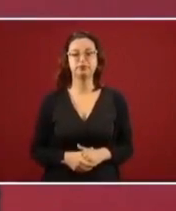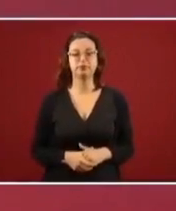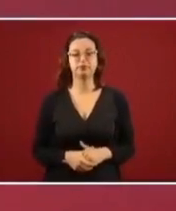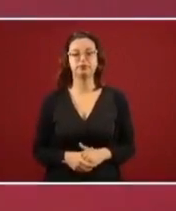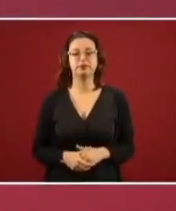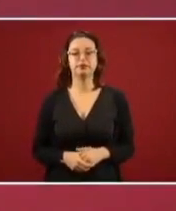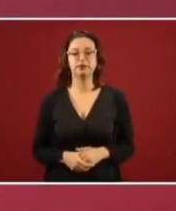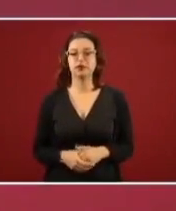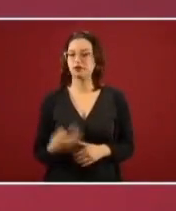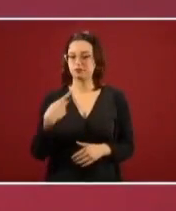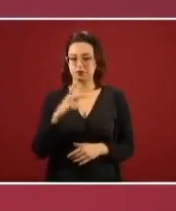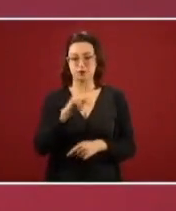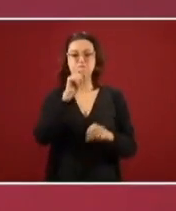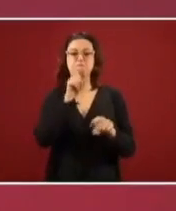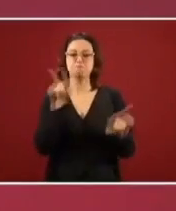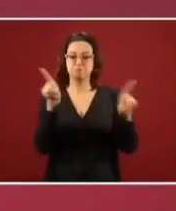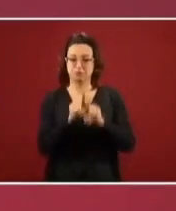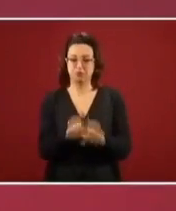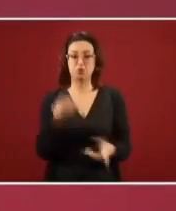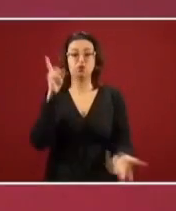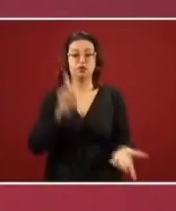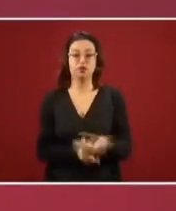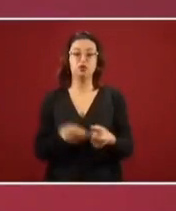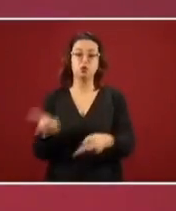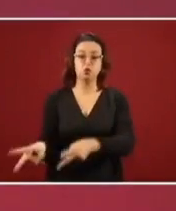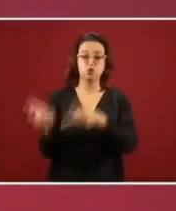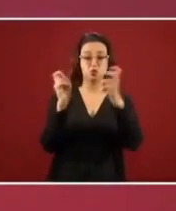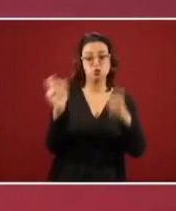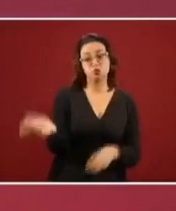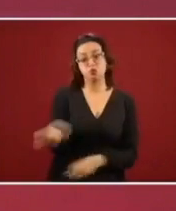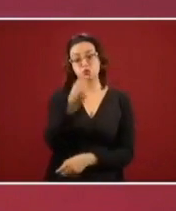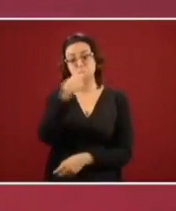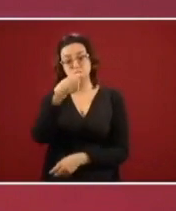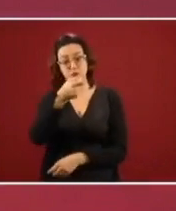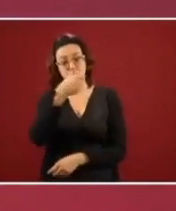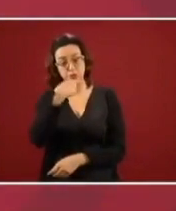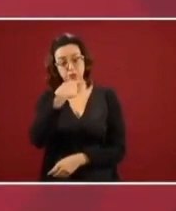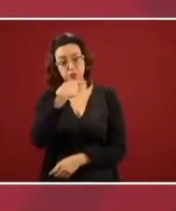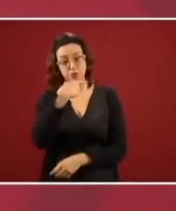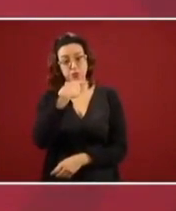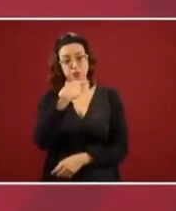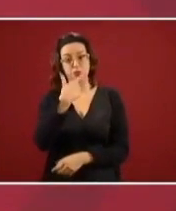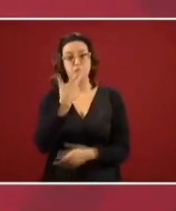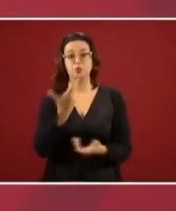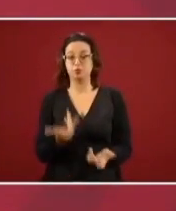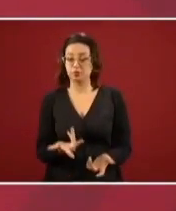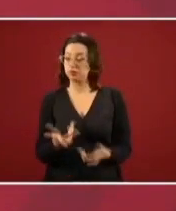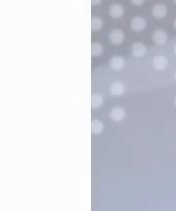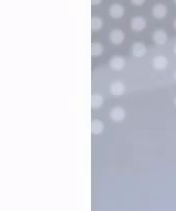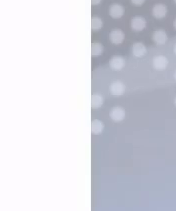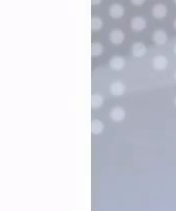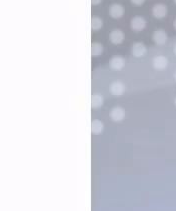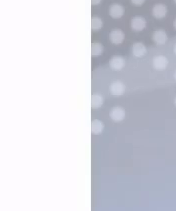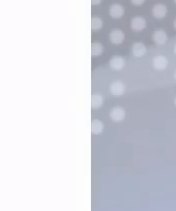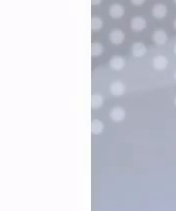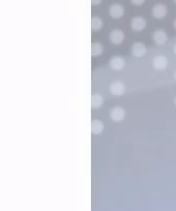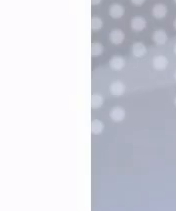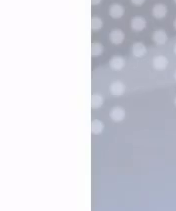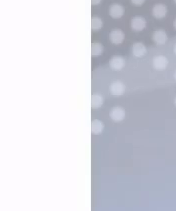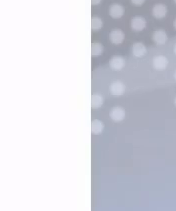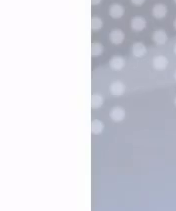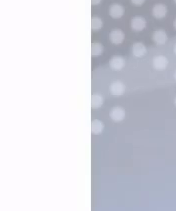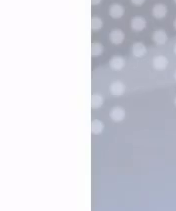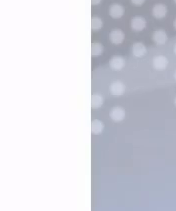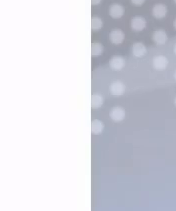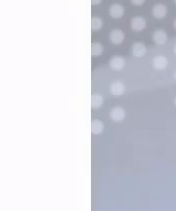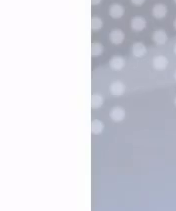andrés manuel lópez obrador ahora vamos a ver que publica el gobernador del estado cuitláhuac garcía jiménez el